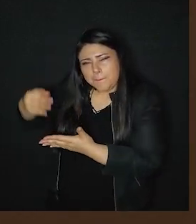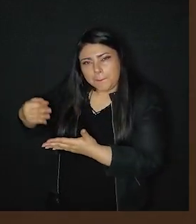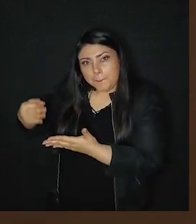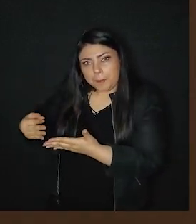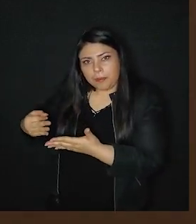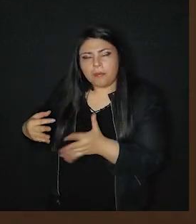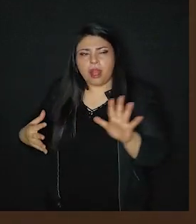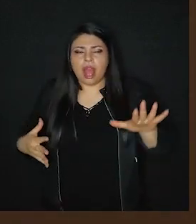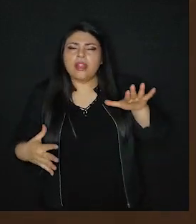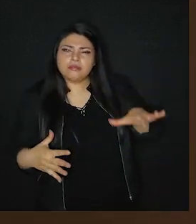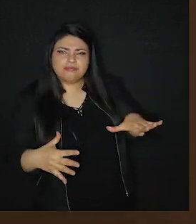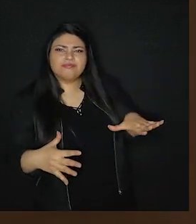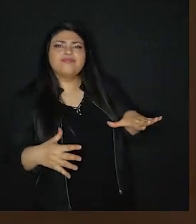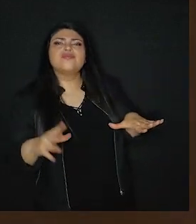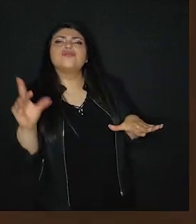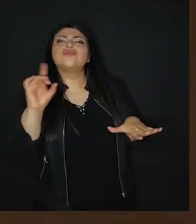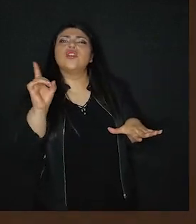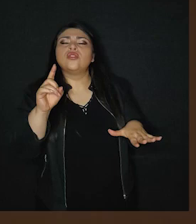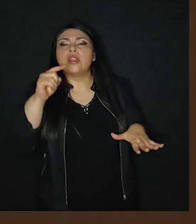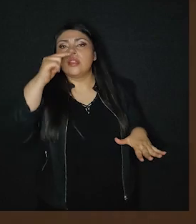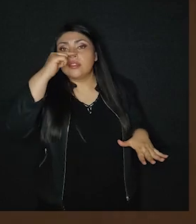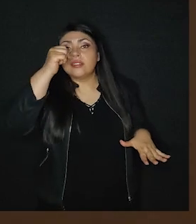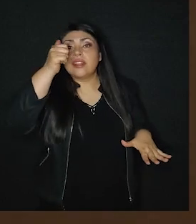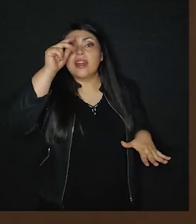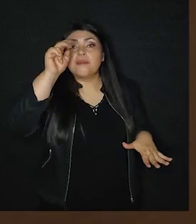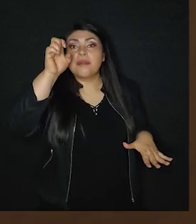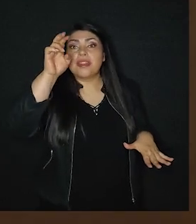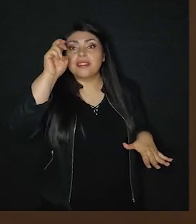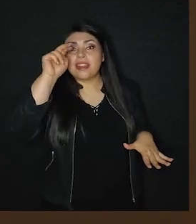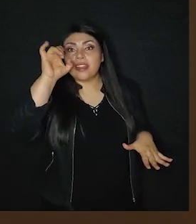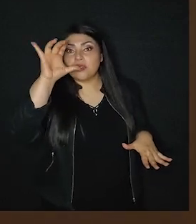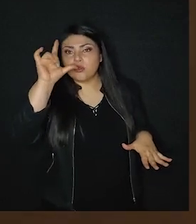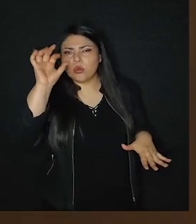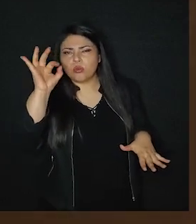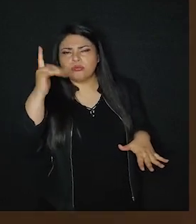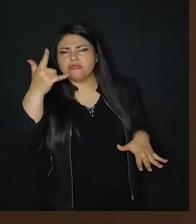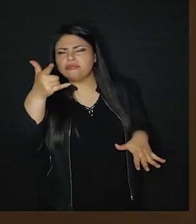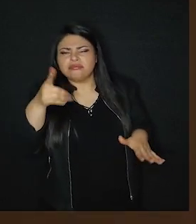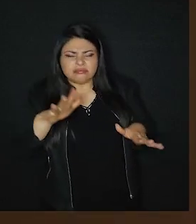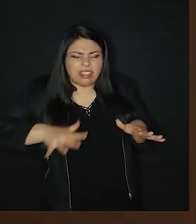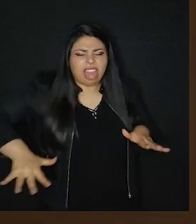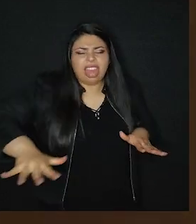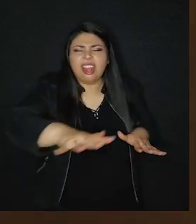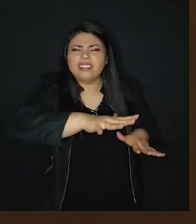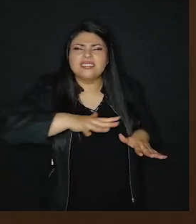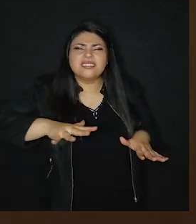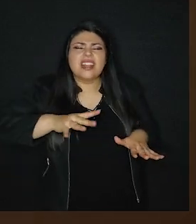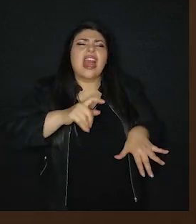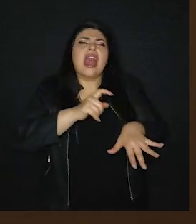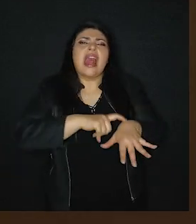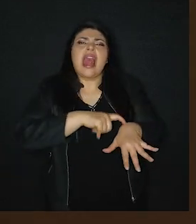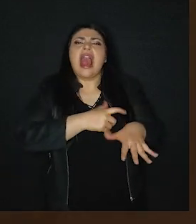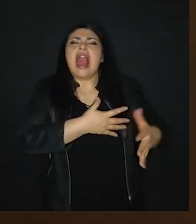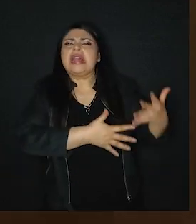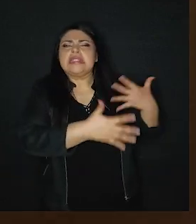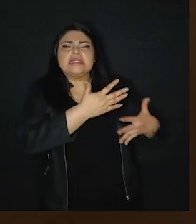el tabernáculo fue una época de los jueces Sí en la época de la conquista